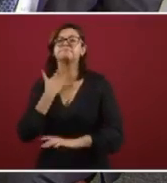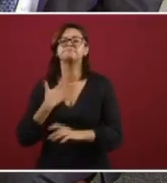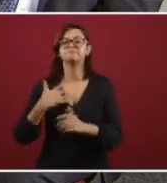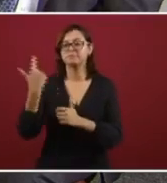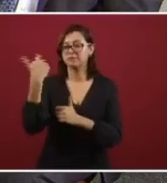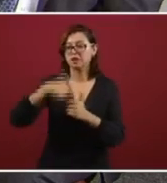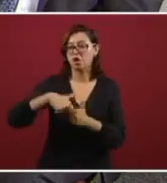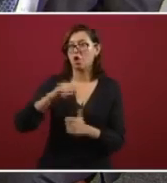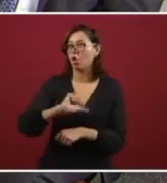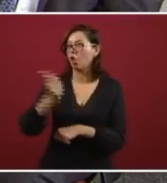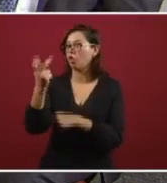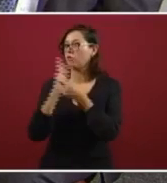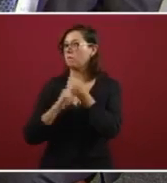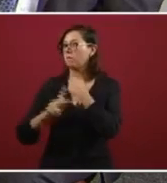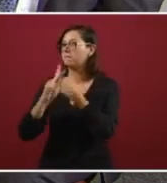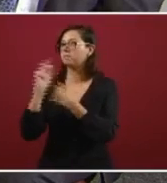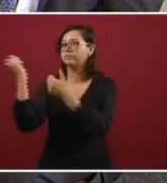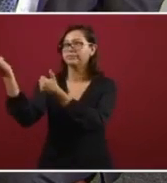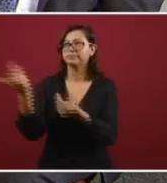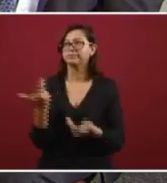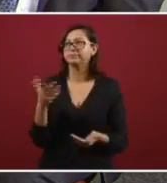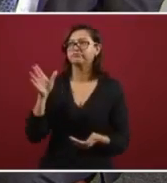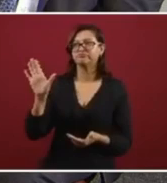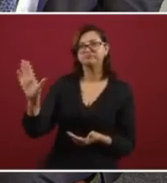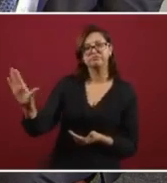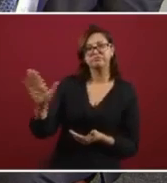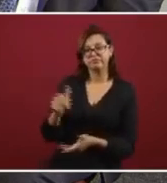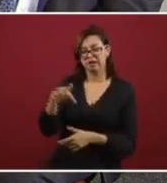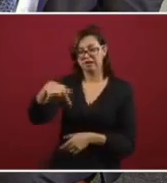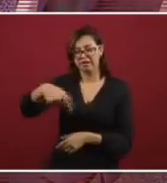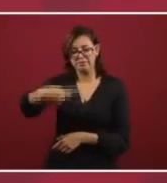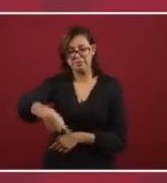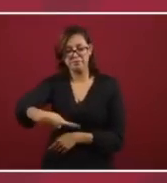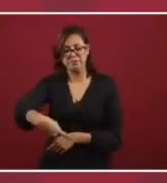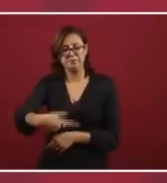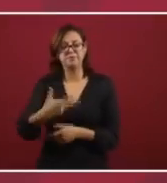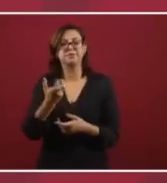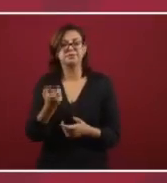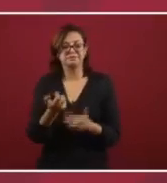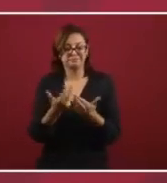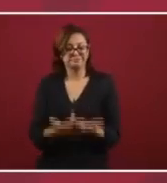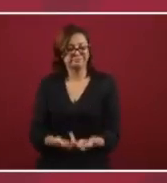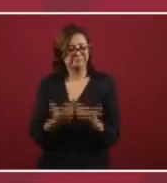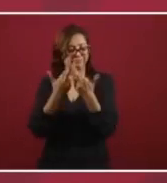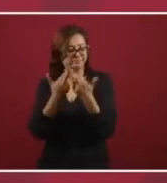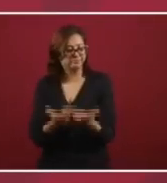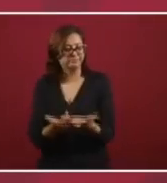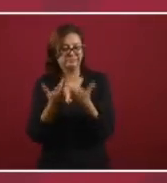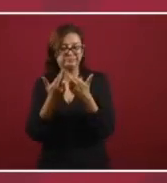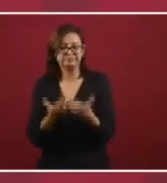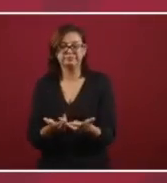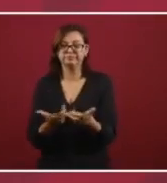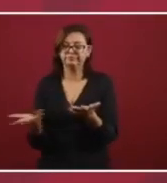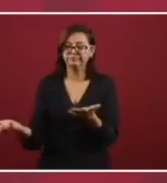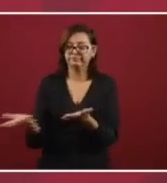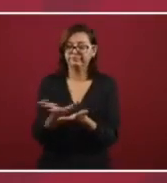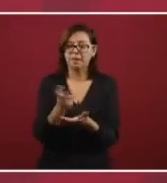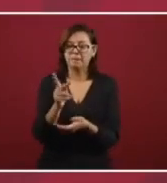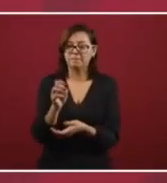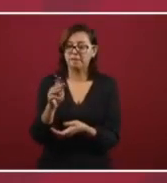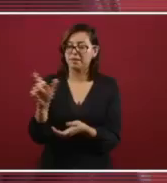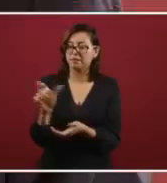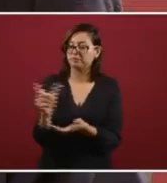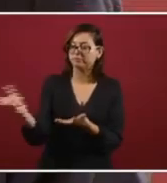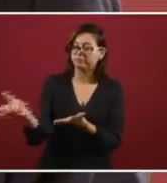palanca de desarrollo nacional y con esos excedentes que nos de pemex